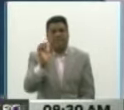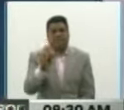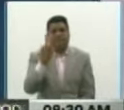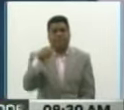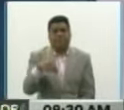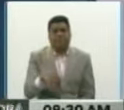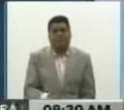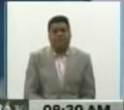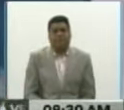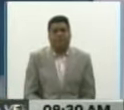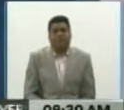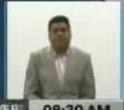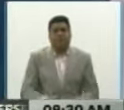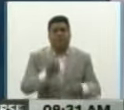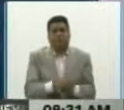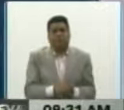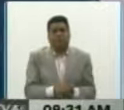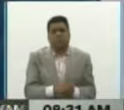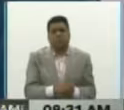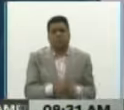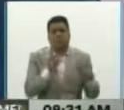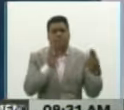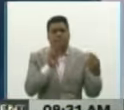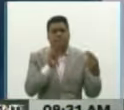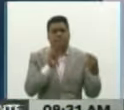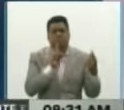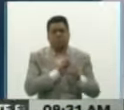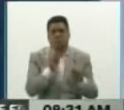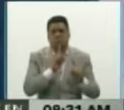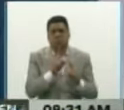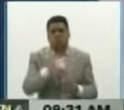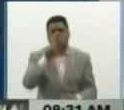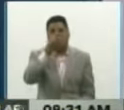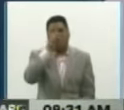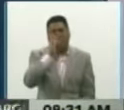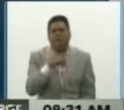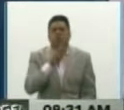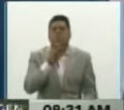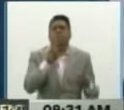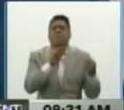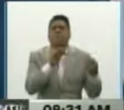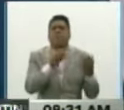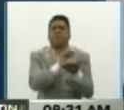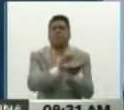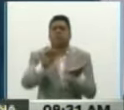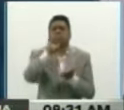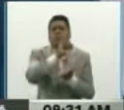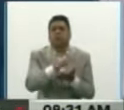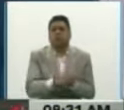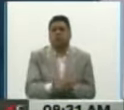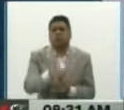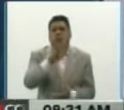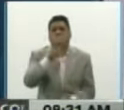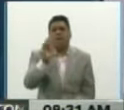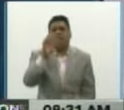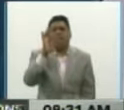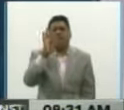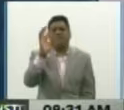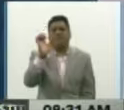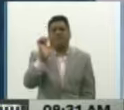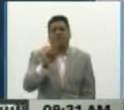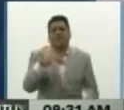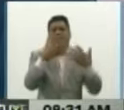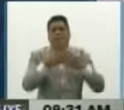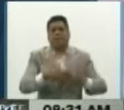por parte de Empresas Polar dentro del marco. Los compañeros de plantas cereales tienen un año y medio discutiendo contrato colectivo. Los compañeros de EFE van para 8 meses y la